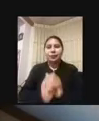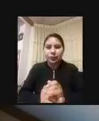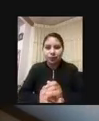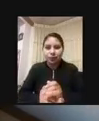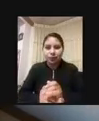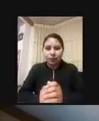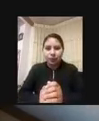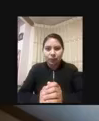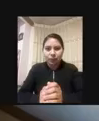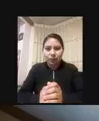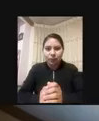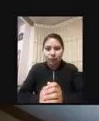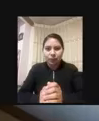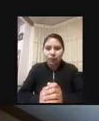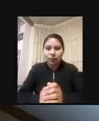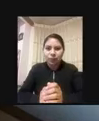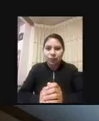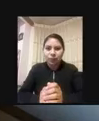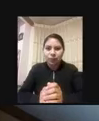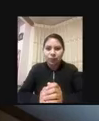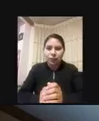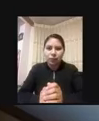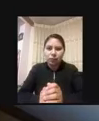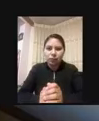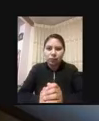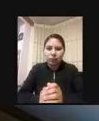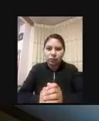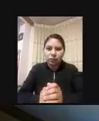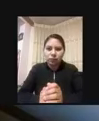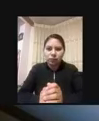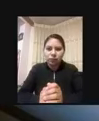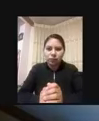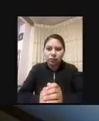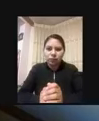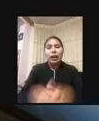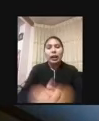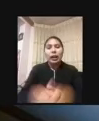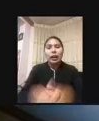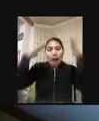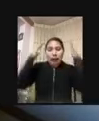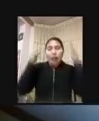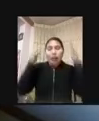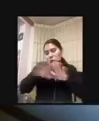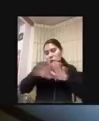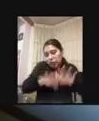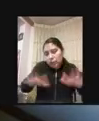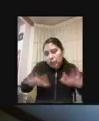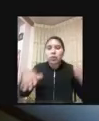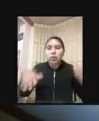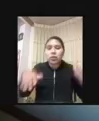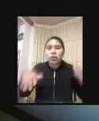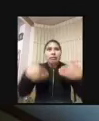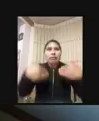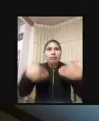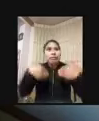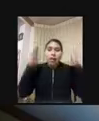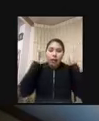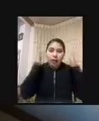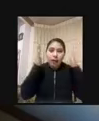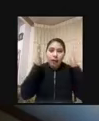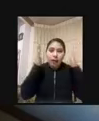de la percepción global, ¿no? La atención. Como ya habían expuesto anteriormente, se debe trabajar